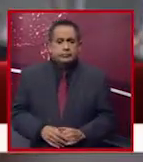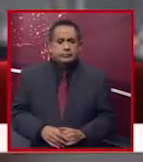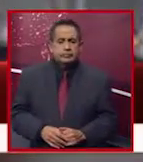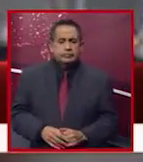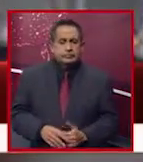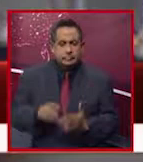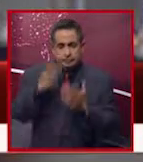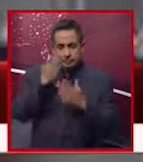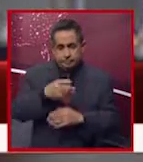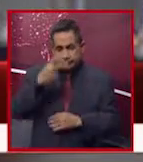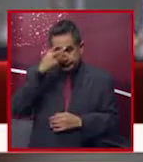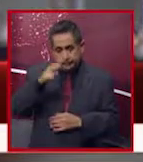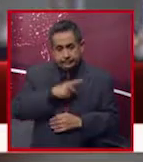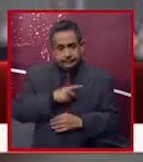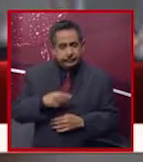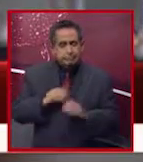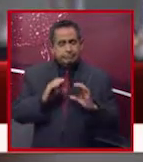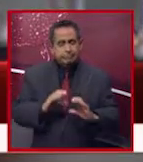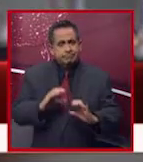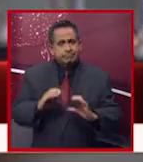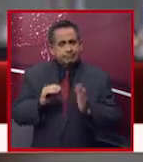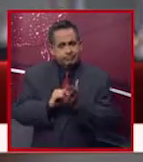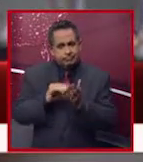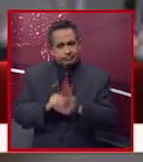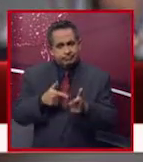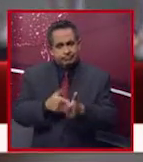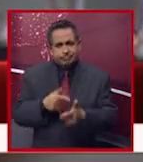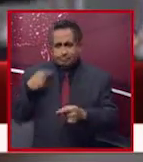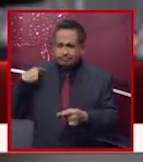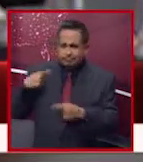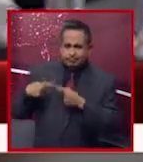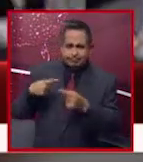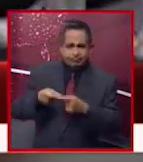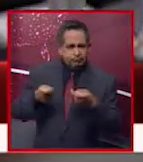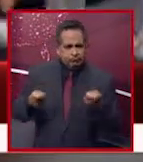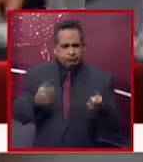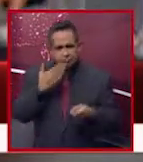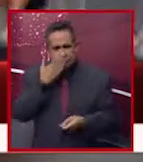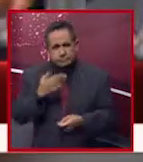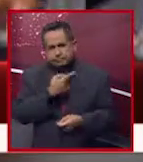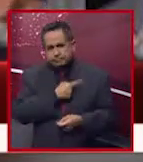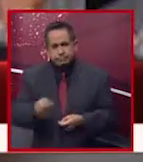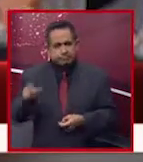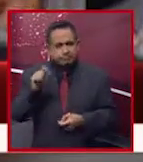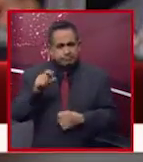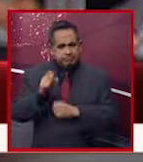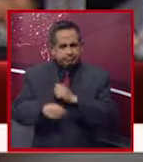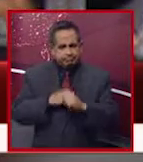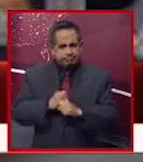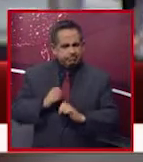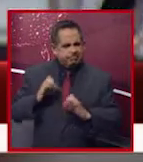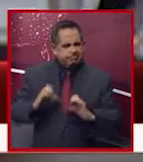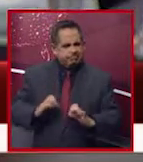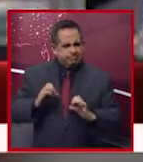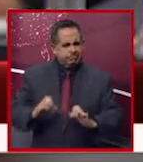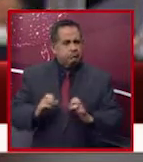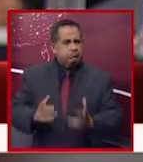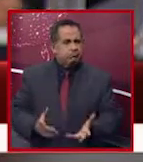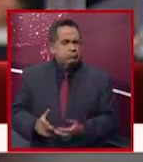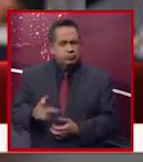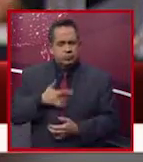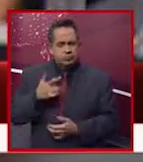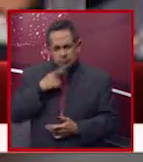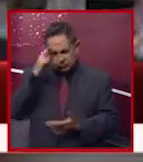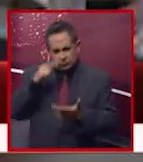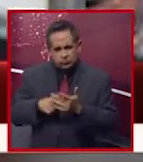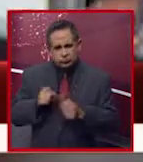El Banco de México debe de continuar con esta labor que bien ha venido haciendo a lo largo de estas 2 décadas y que sin lugar a dudas estoy